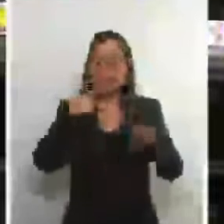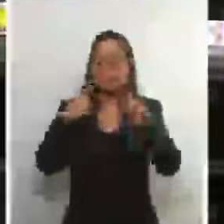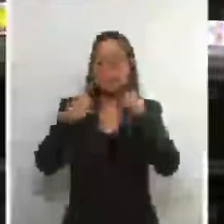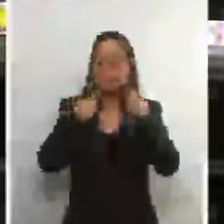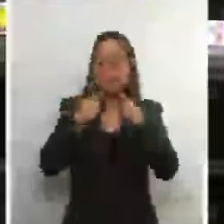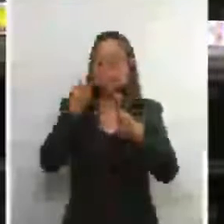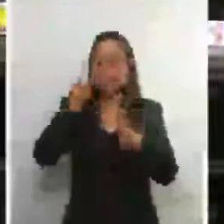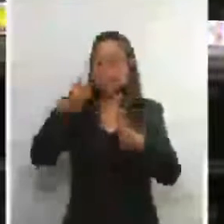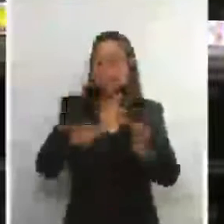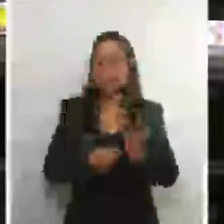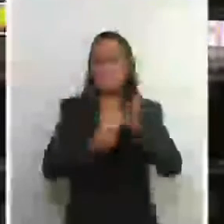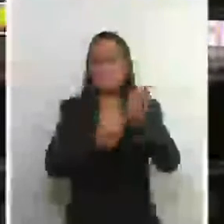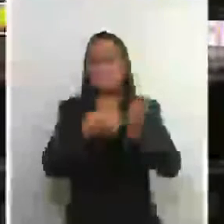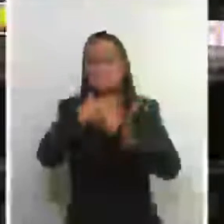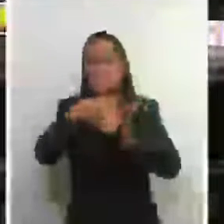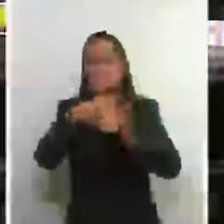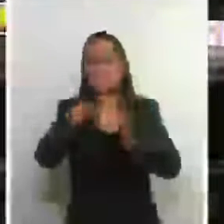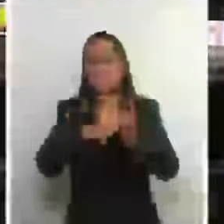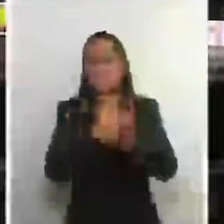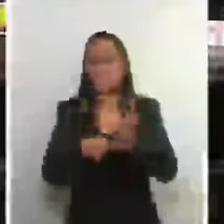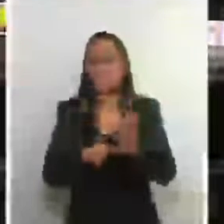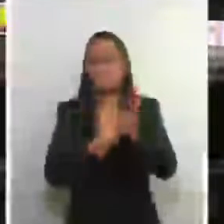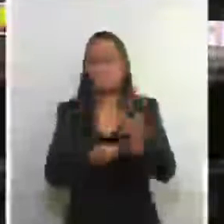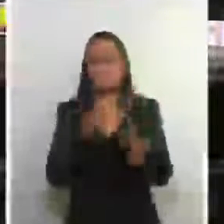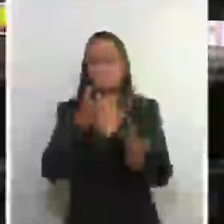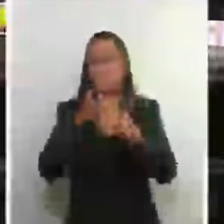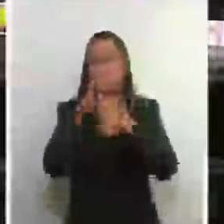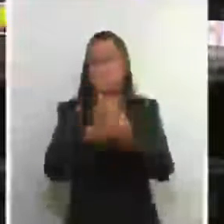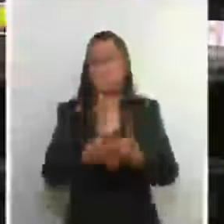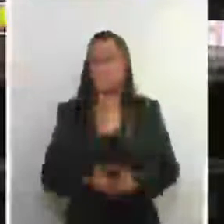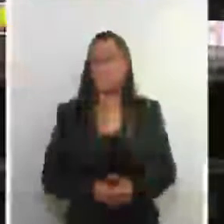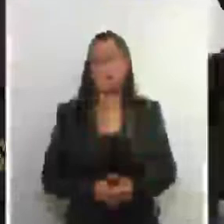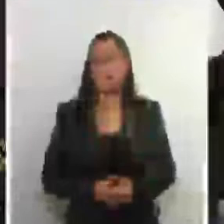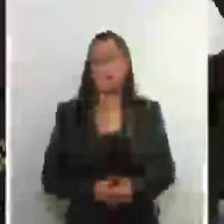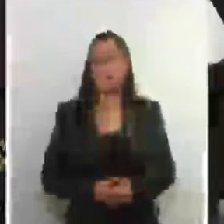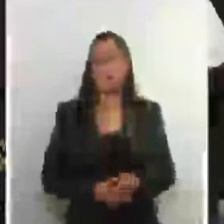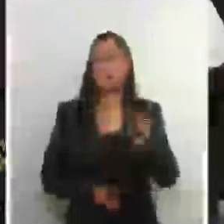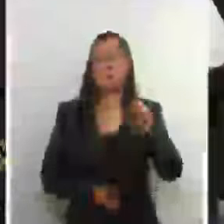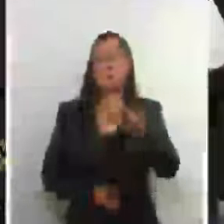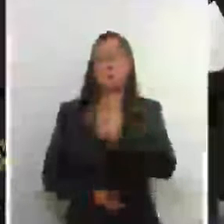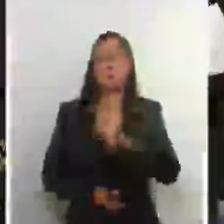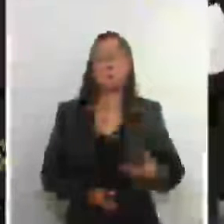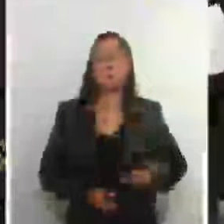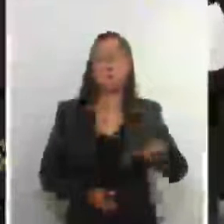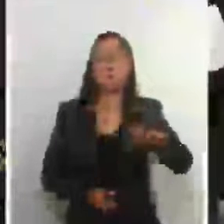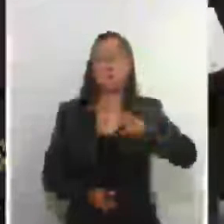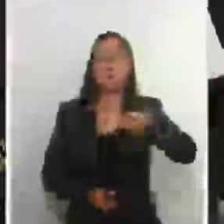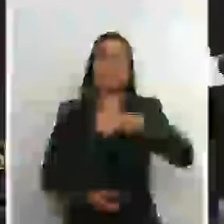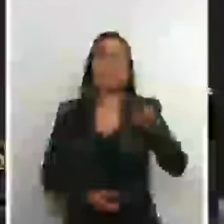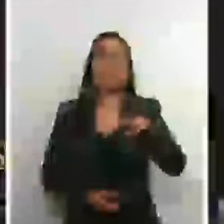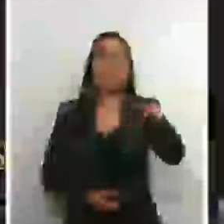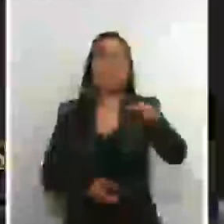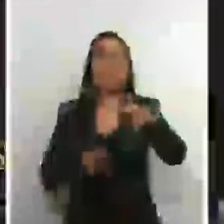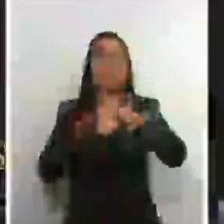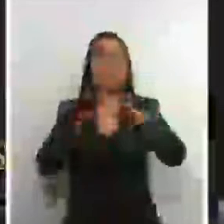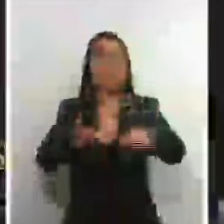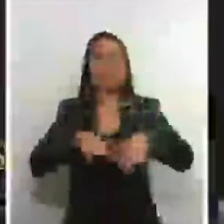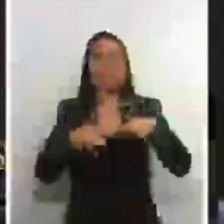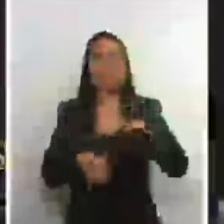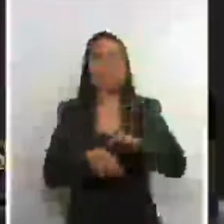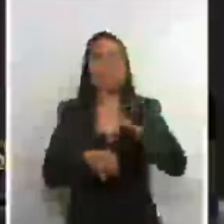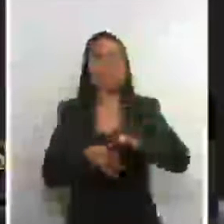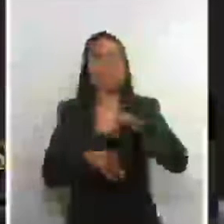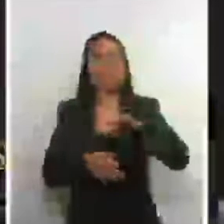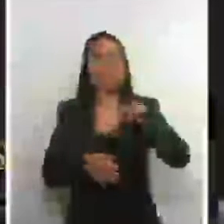a discusión las reservas presentadas por la comisión. Por instrucciones de la Presidencia, en votación económica se consulta a